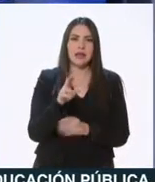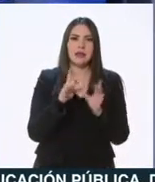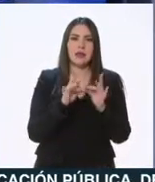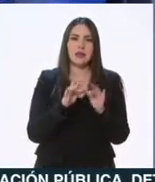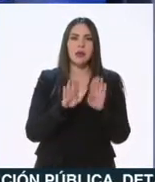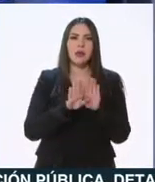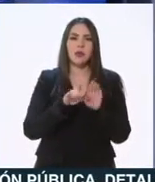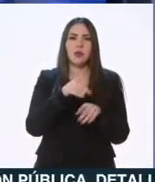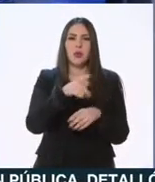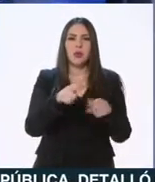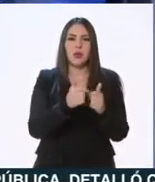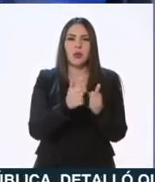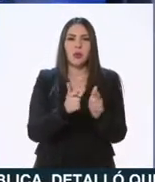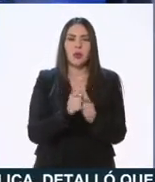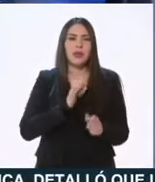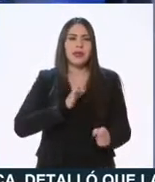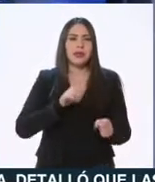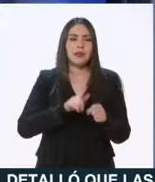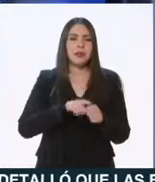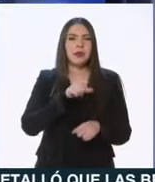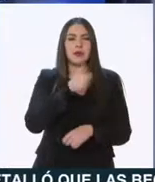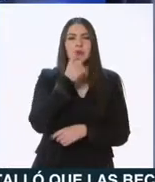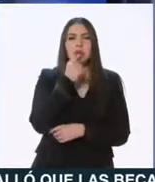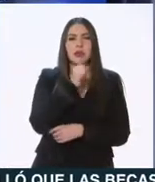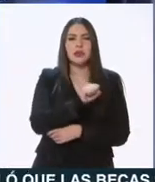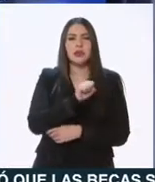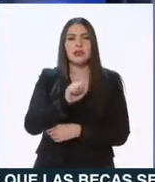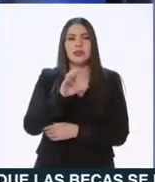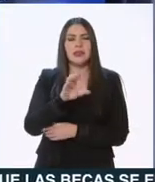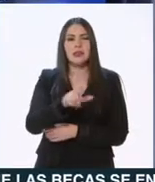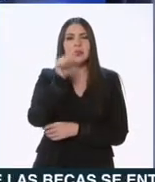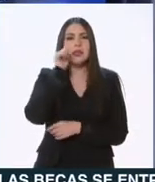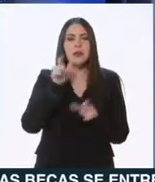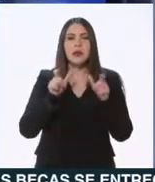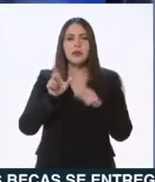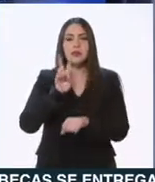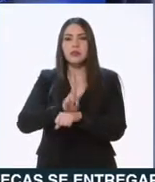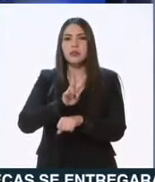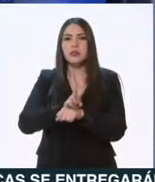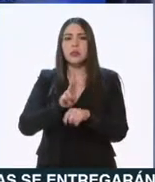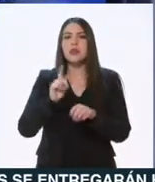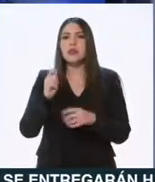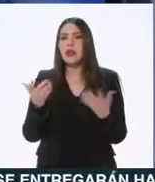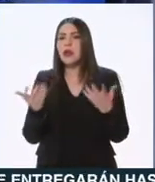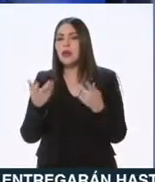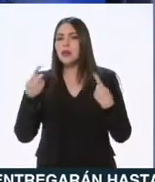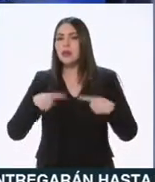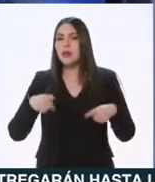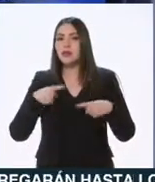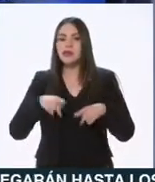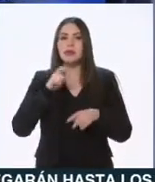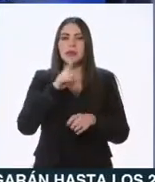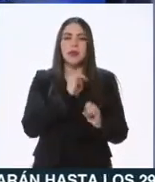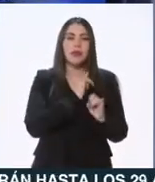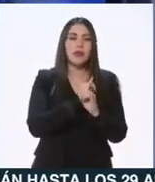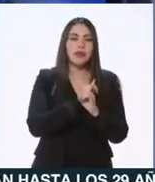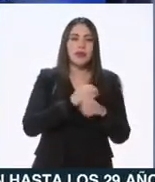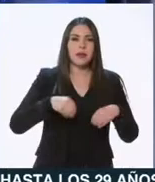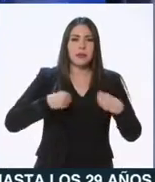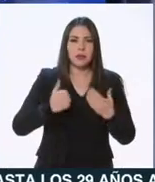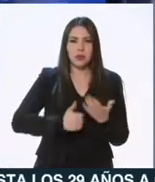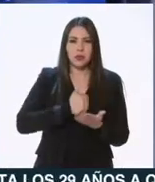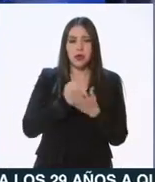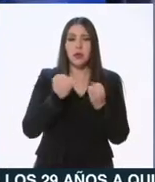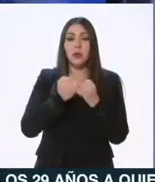especializado de la Secretaría de Seguridad Ciudadana que se encarga de vigilar y también de proteger la actividad en línea de los capitalinos, así como de atender